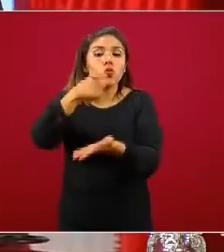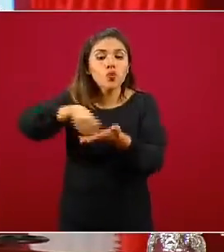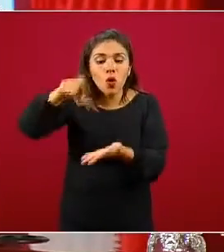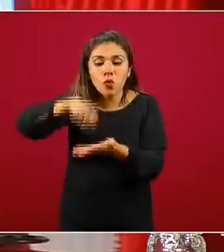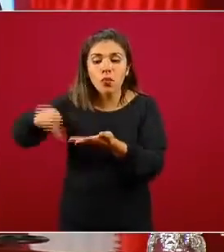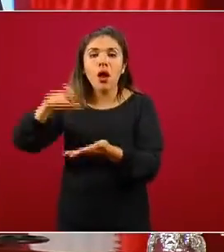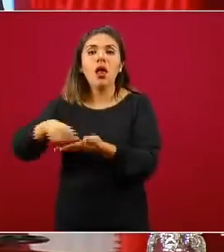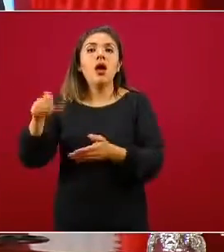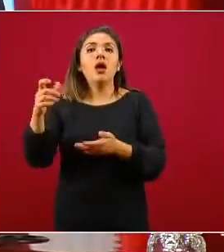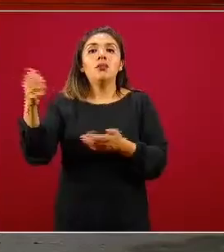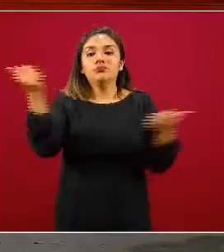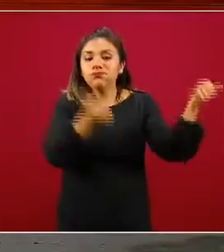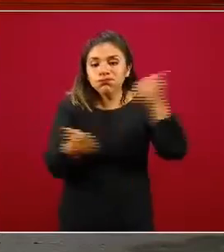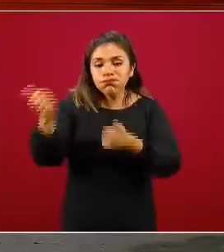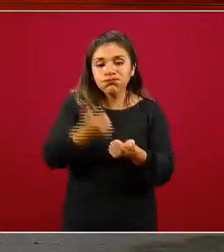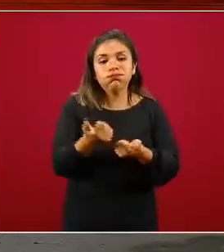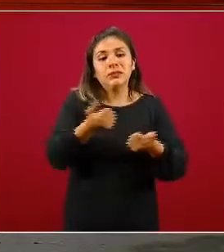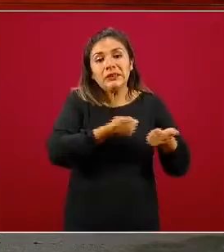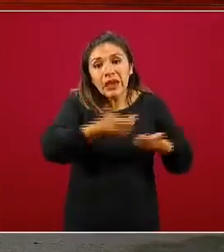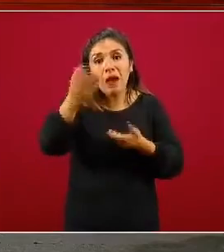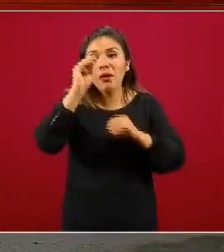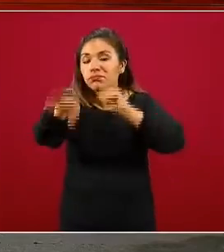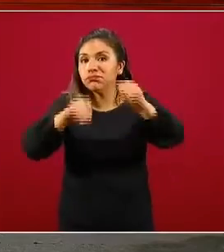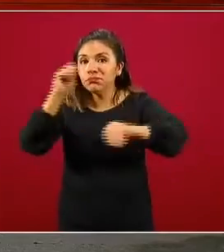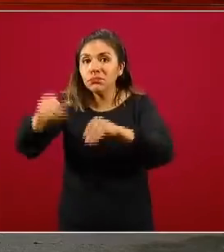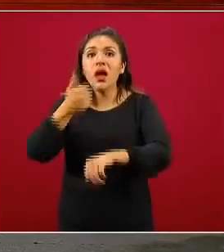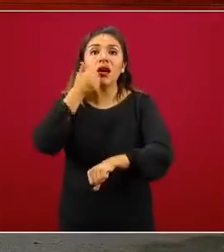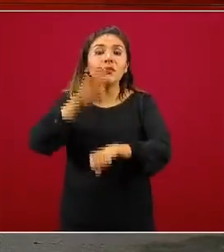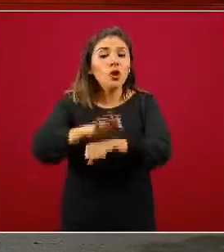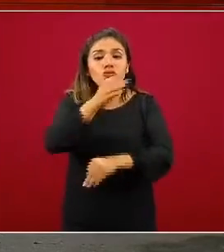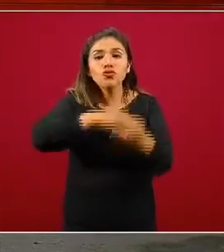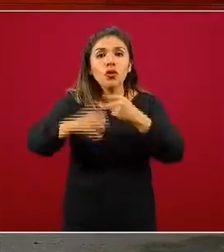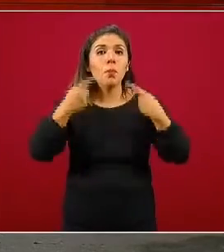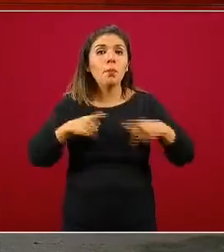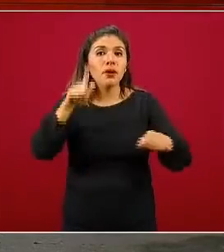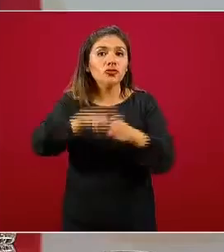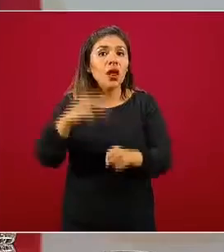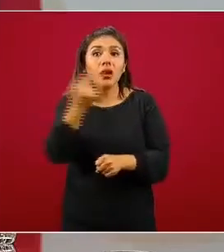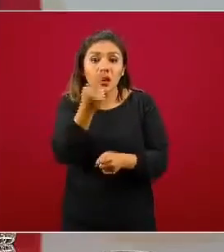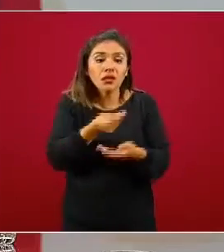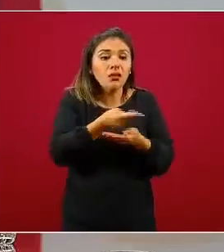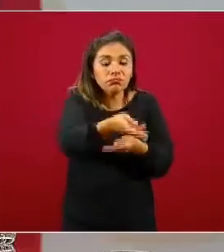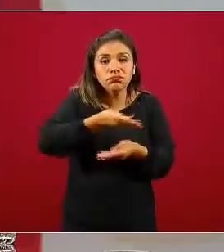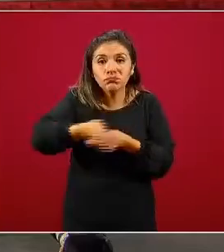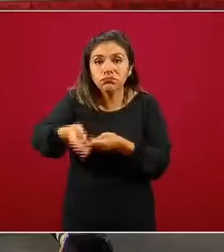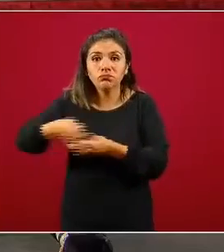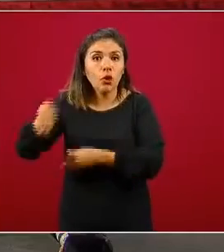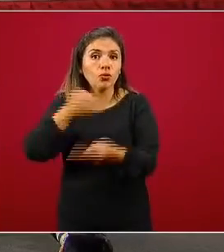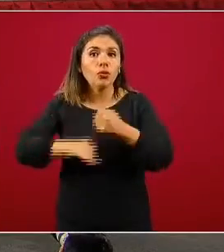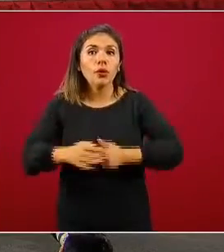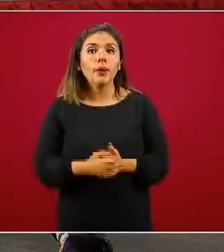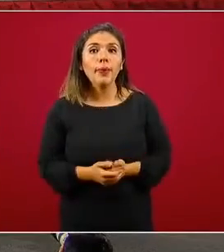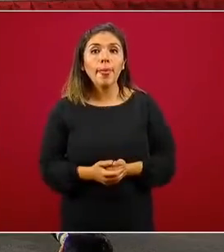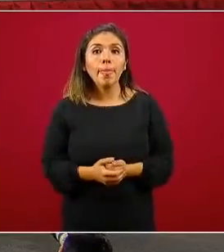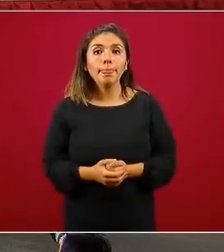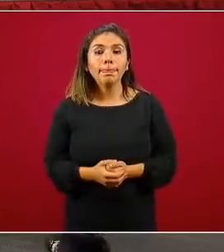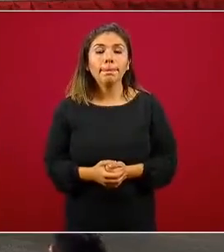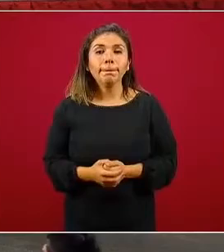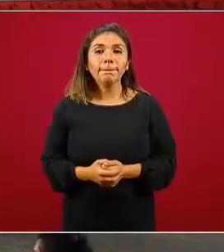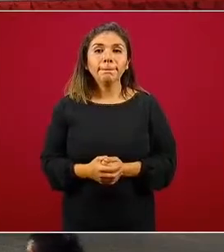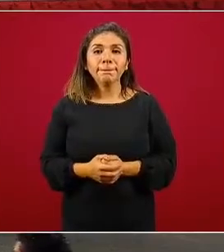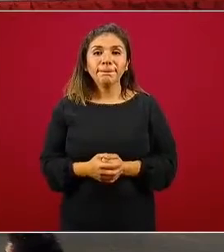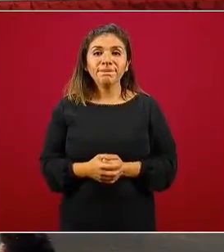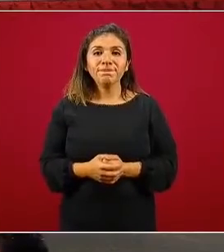adquiriendo, distribuyendo y sobre todo administrando al personal que lo necesita. ¿Puede hacer un paro